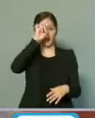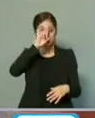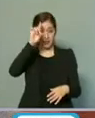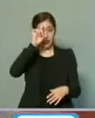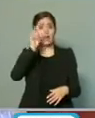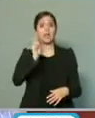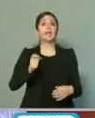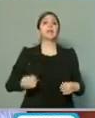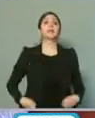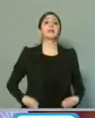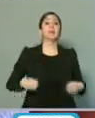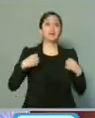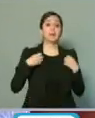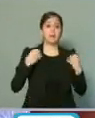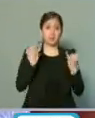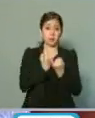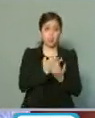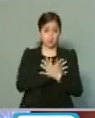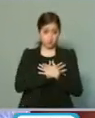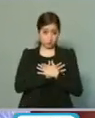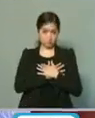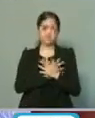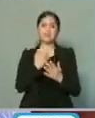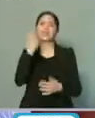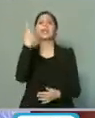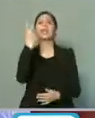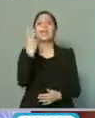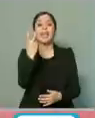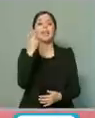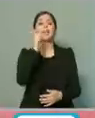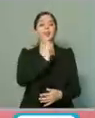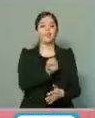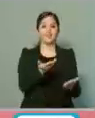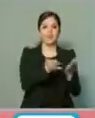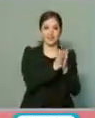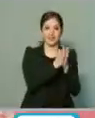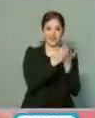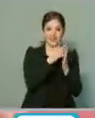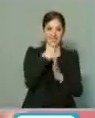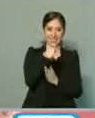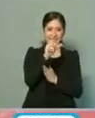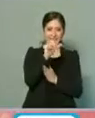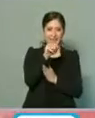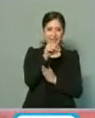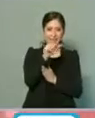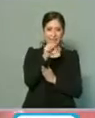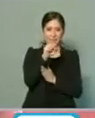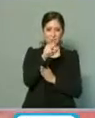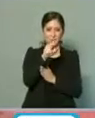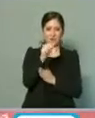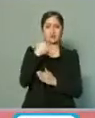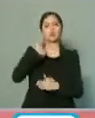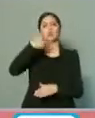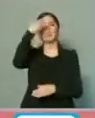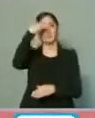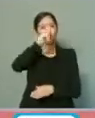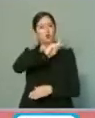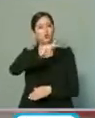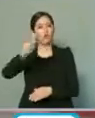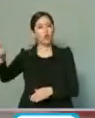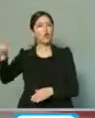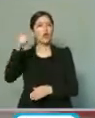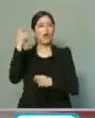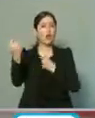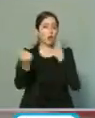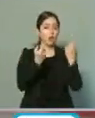del amor. Y fíjate que de la vida y del amor nos habla el Kama Sutra. Yo creo que todos hemos escuchado hablar del Kama Sutra. Sí. ¿Y qué es lo primero que